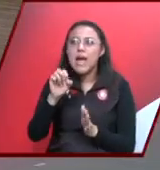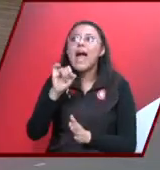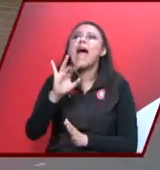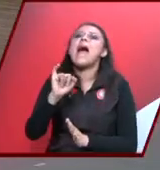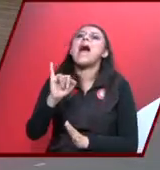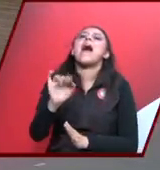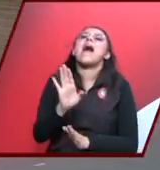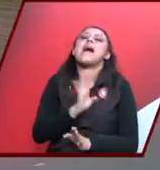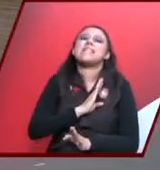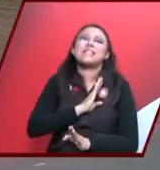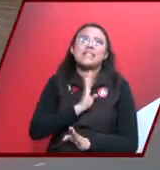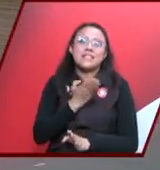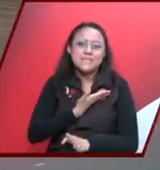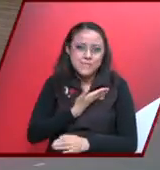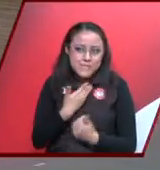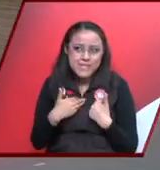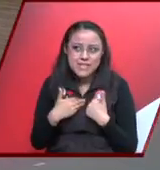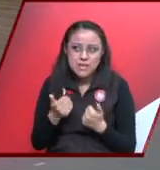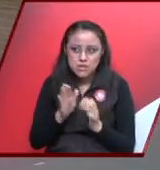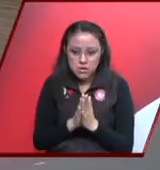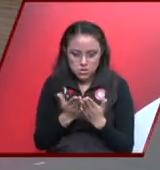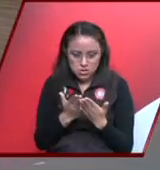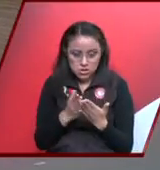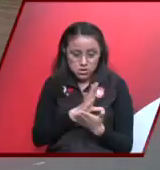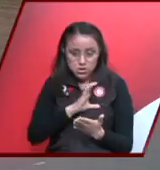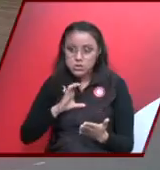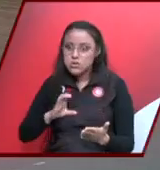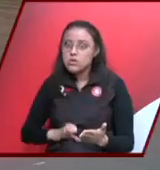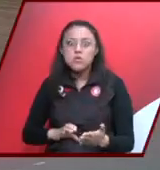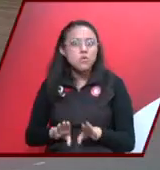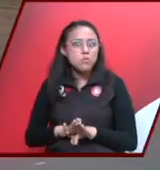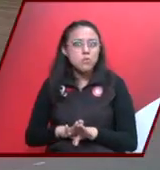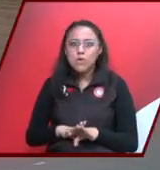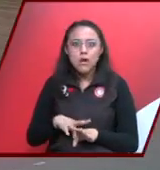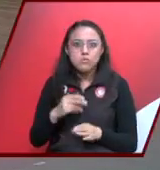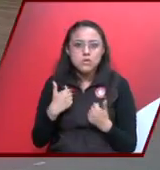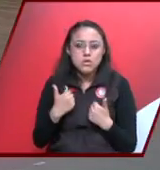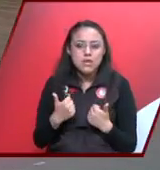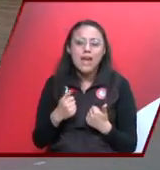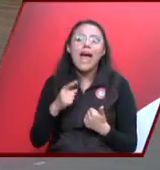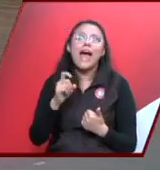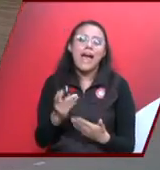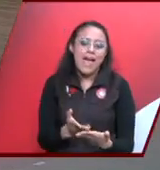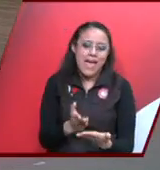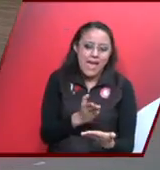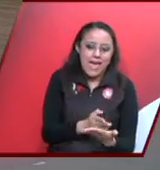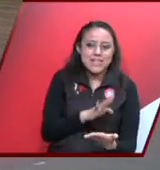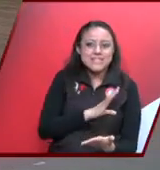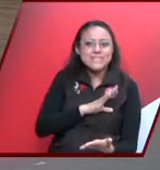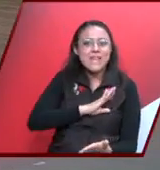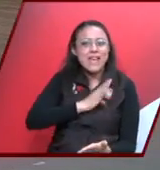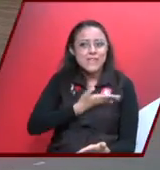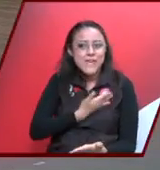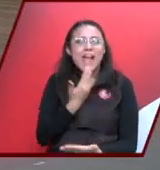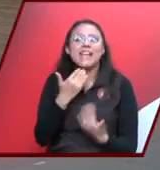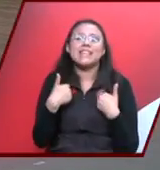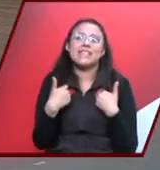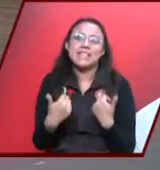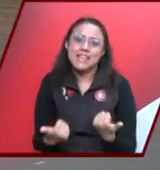en español. Claro, no, claro. Es que lo abro y lo veo en chino, pues así, es una broma tuya. No, no, pero mira, por ejemplo, el consejo número uno